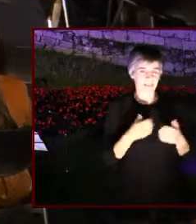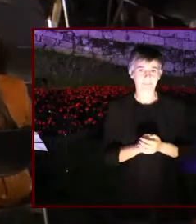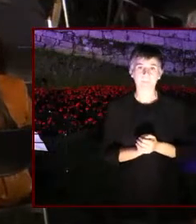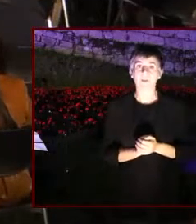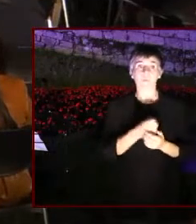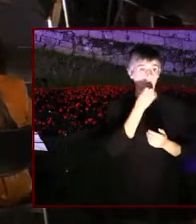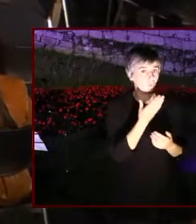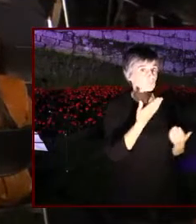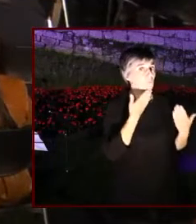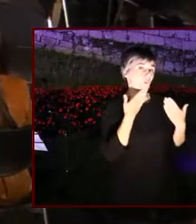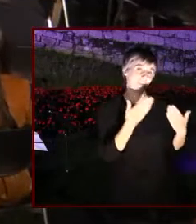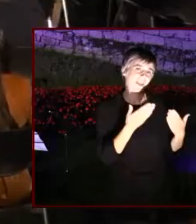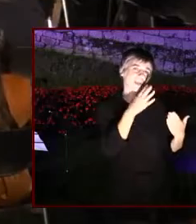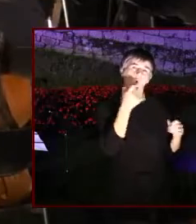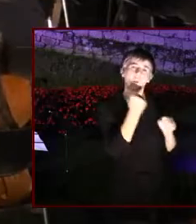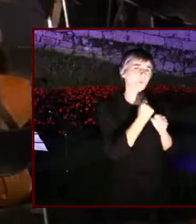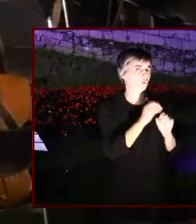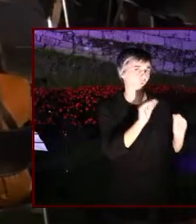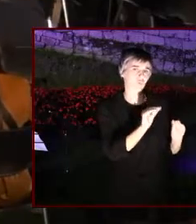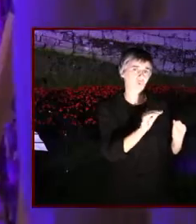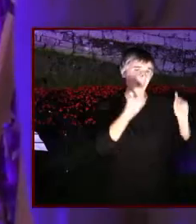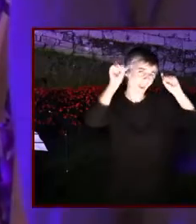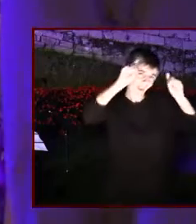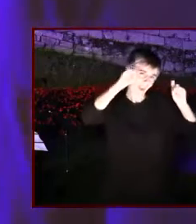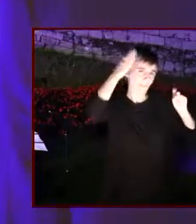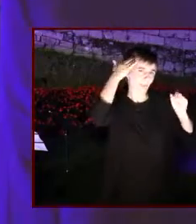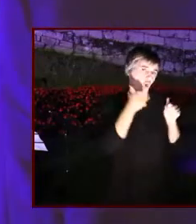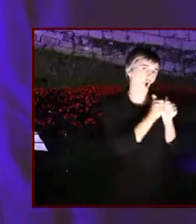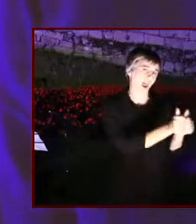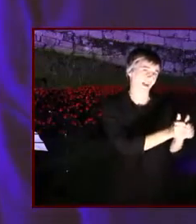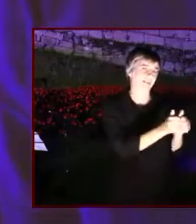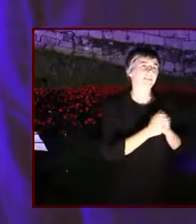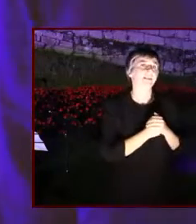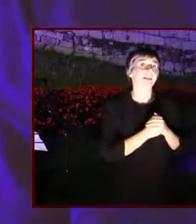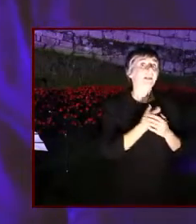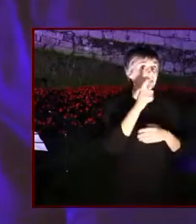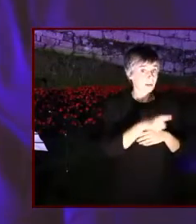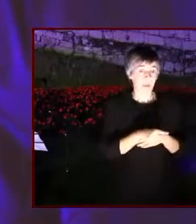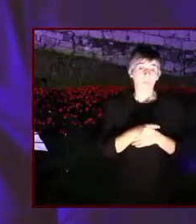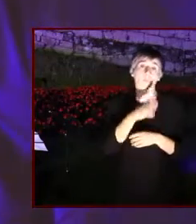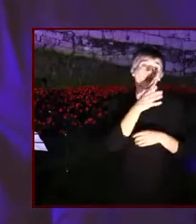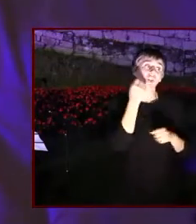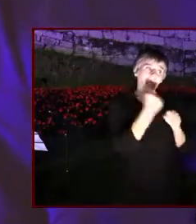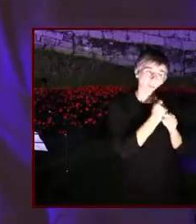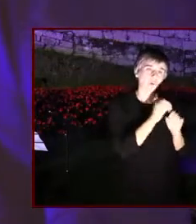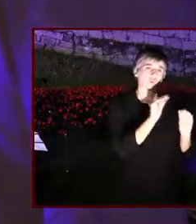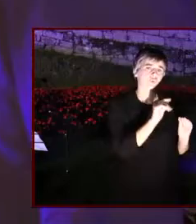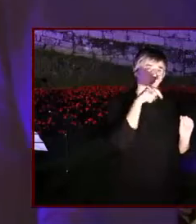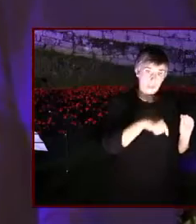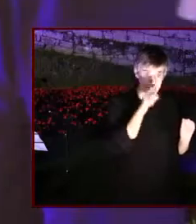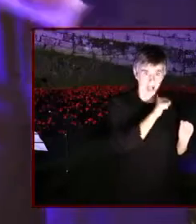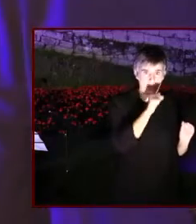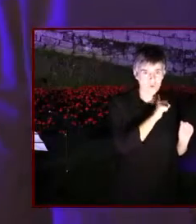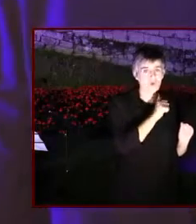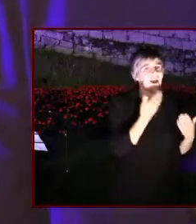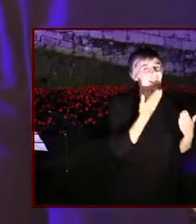Bueno, moitísimas grazas polo teu traballo como mentora. A vos. Tamén polo teu traballo con esta canción. E grazas